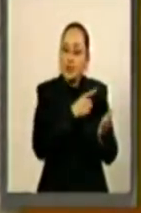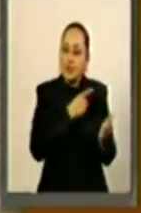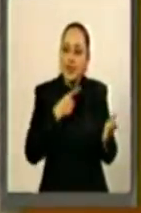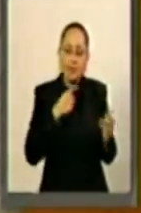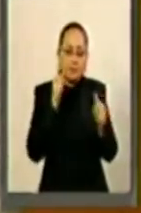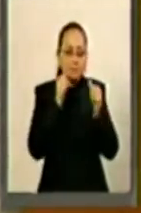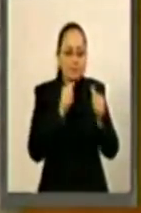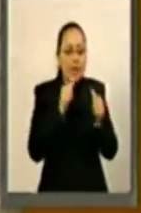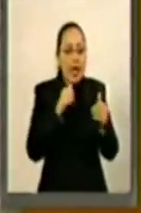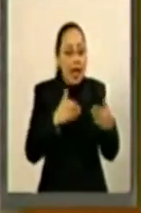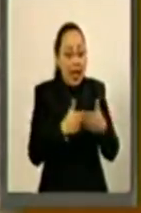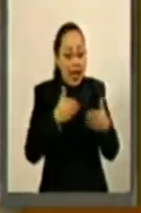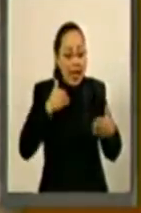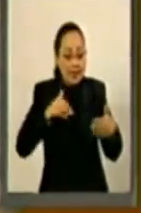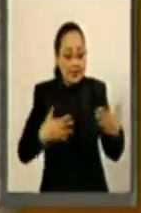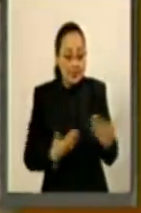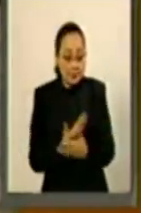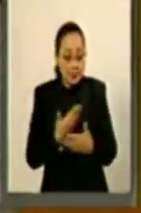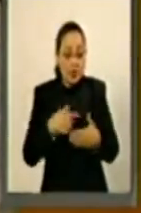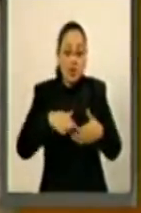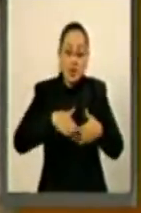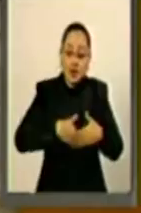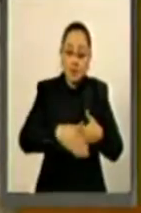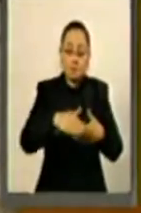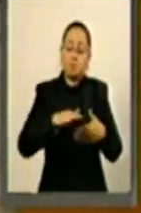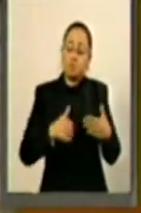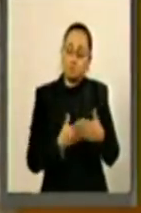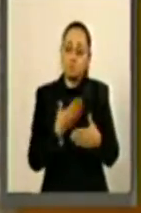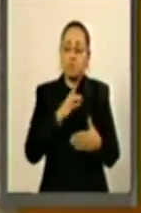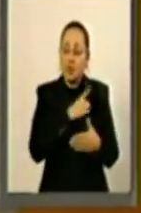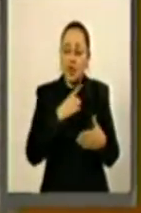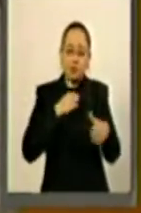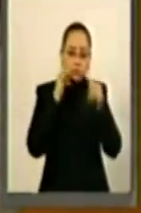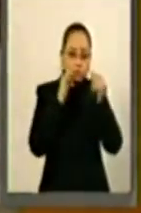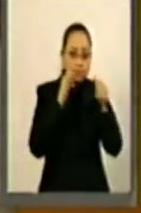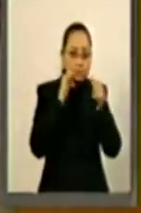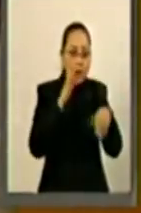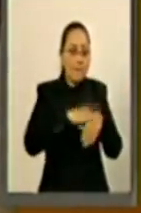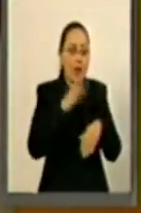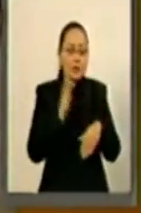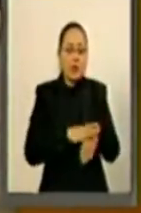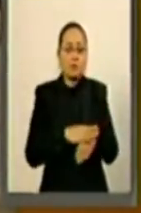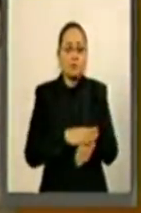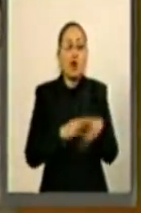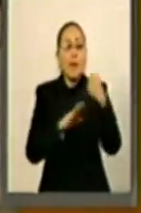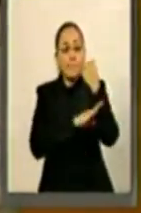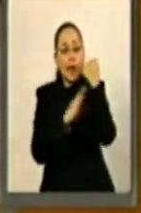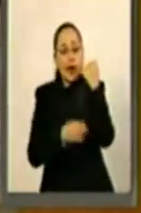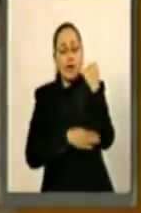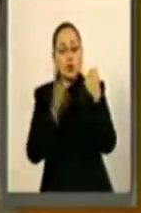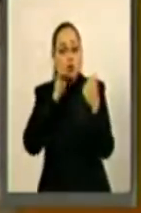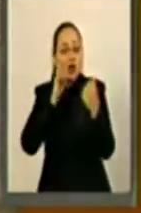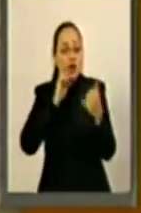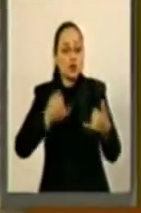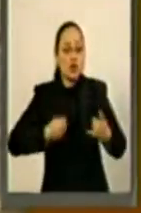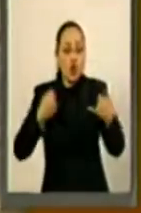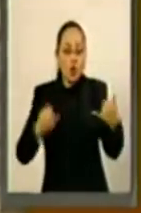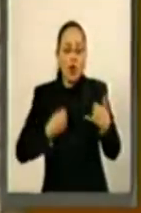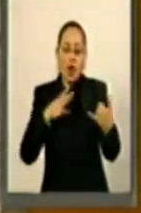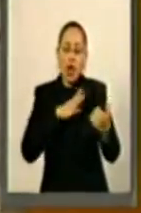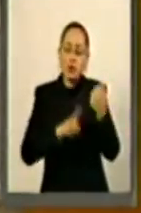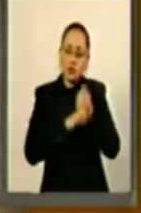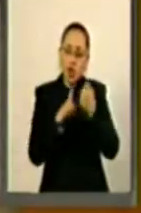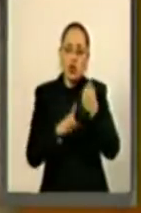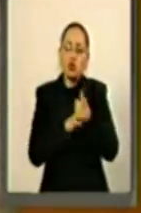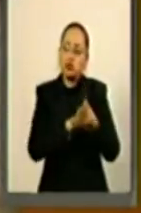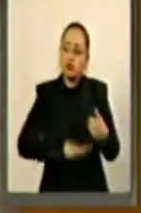y postnatal, tanto la madre como el hijo. Los embarazos adolescentes constituyen un problema de salud